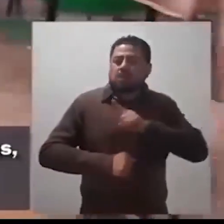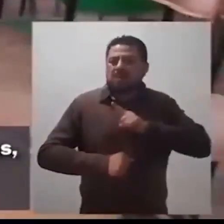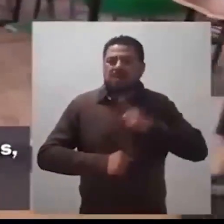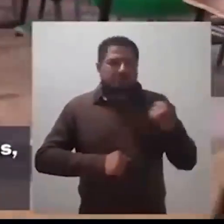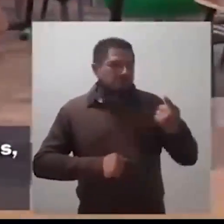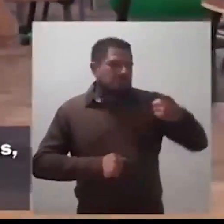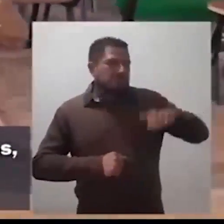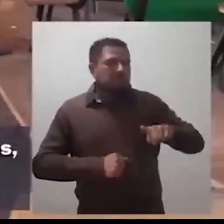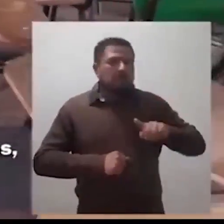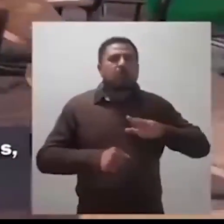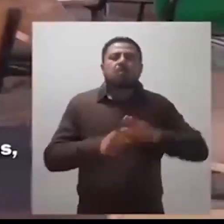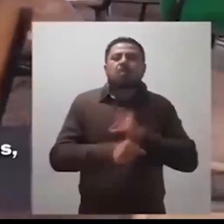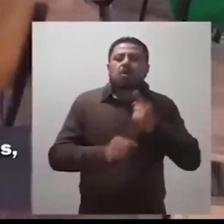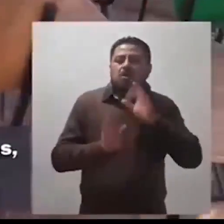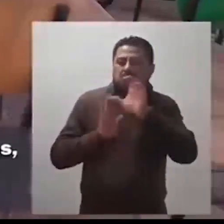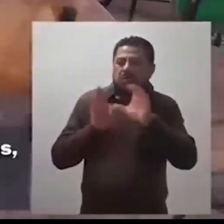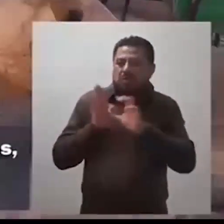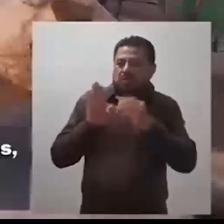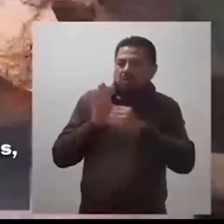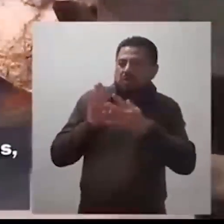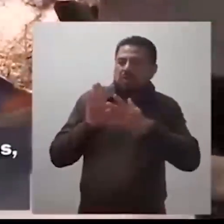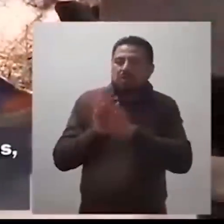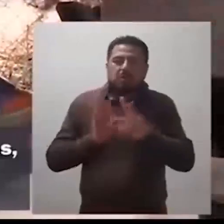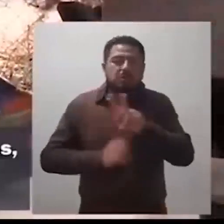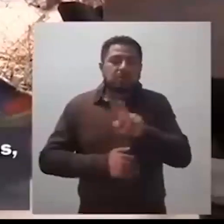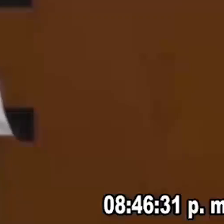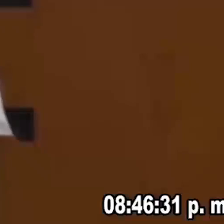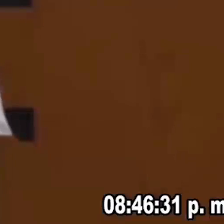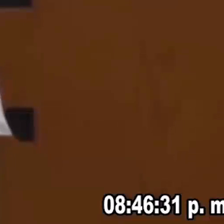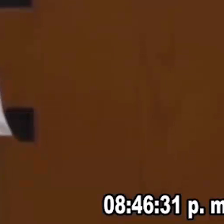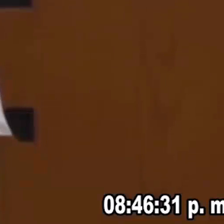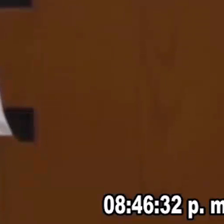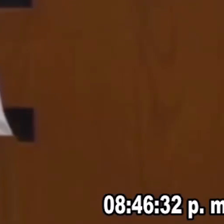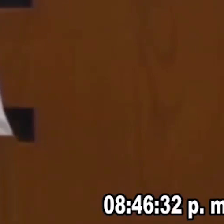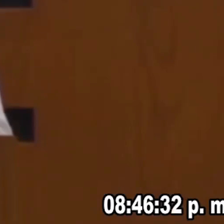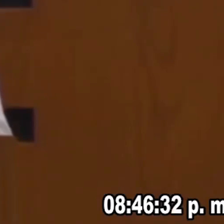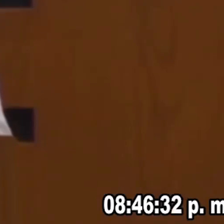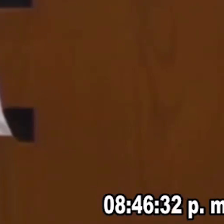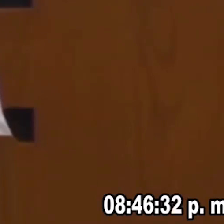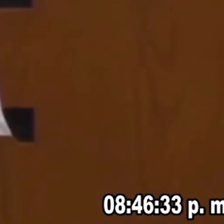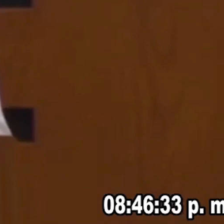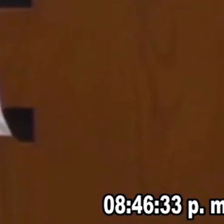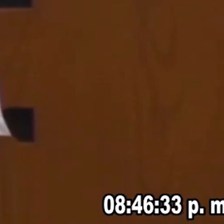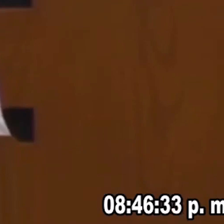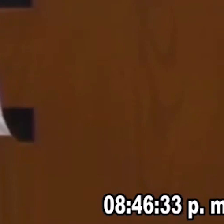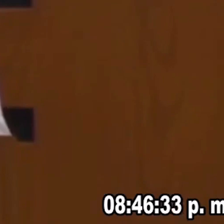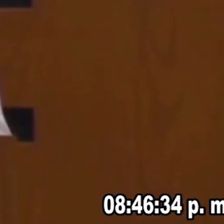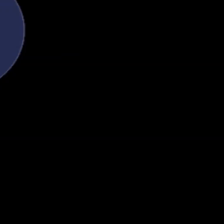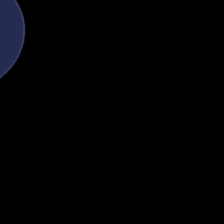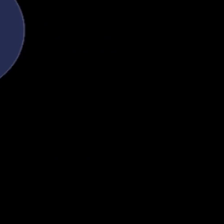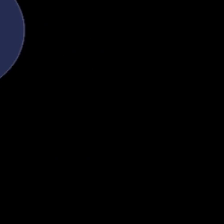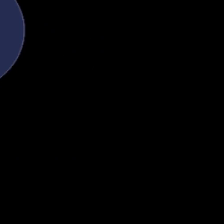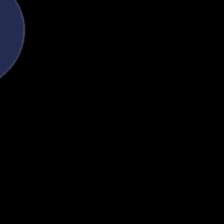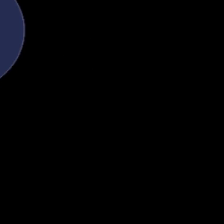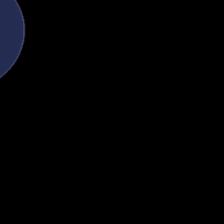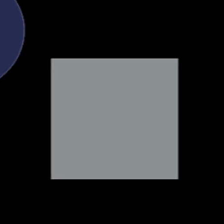Con imágenes de Servando Mellín, informó para Canal 6, Guillermo Hernández. CN6 Noticias.